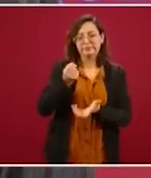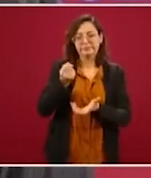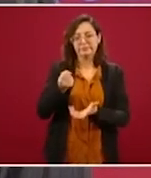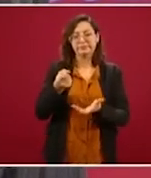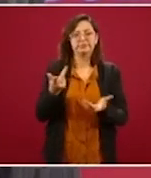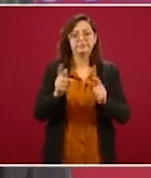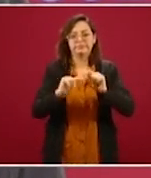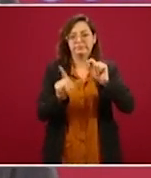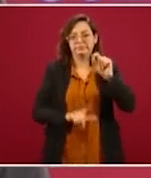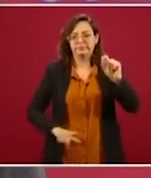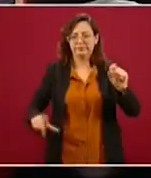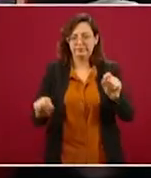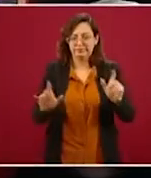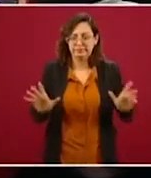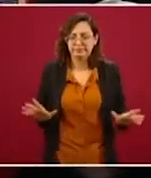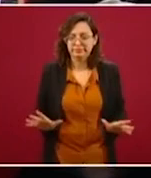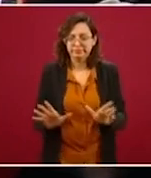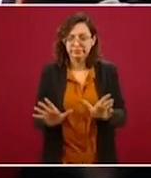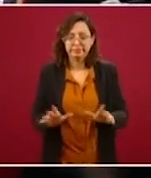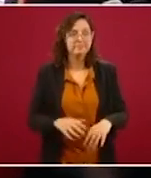sociales.